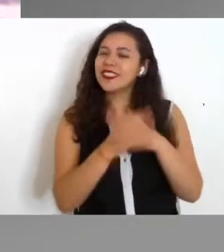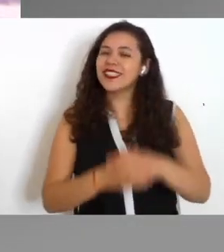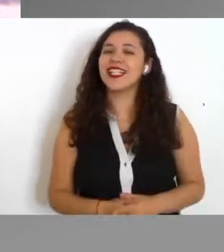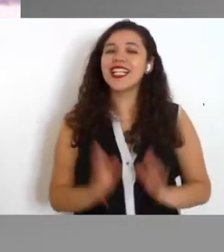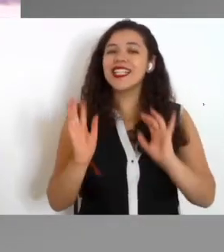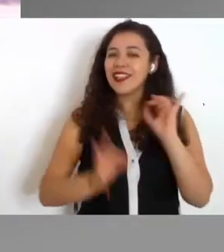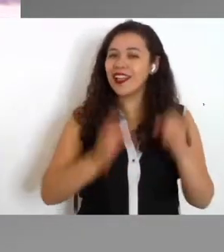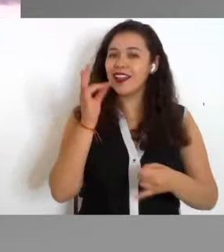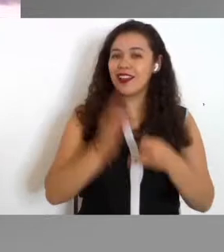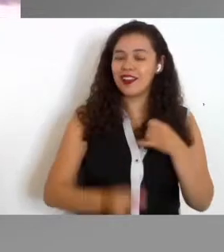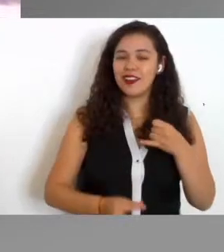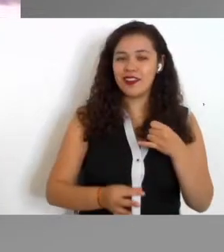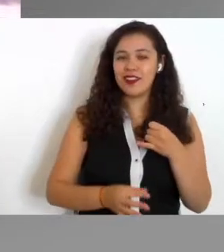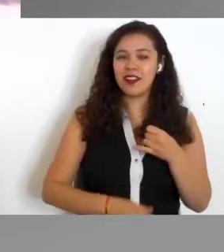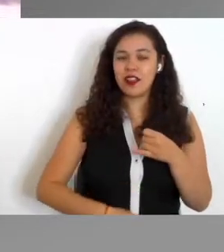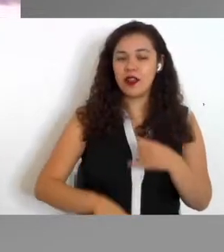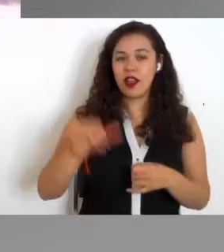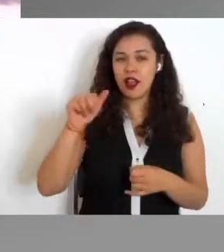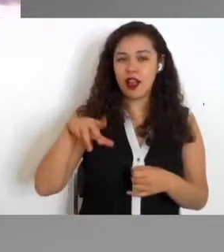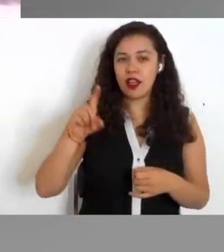le pido